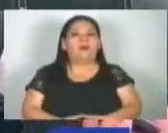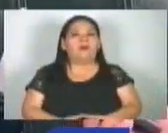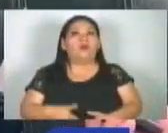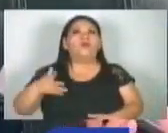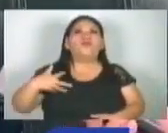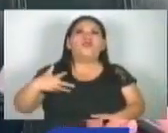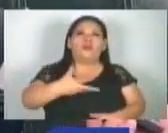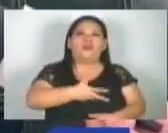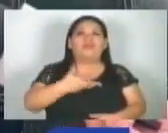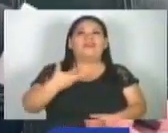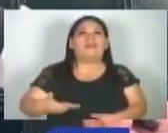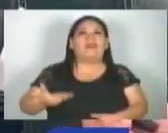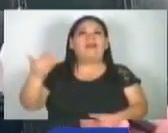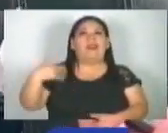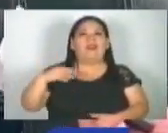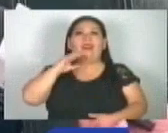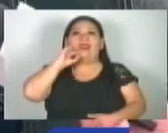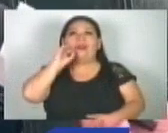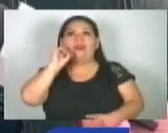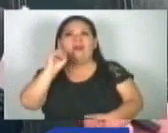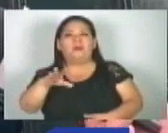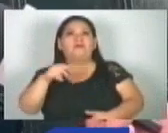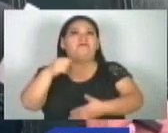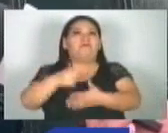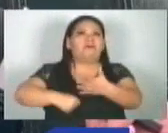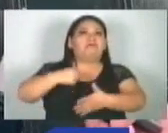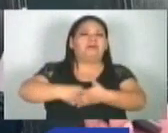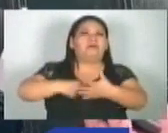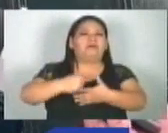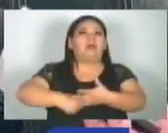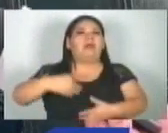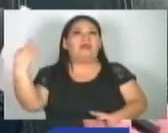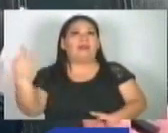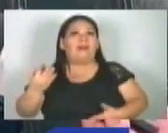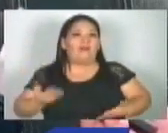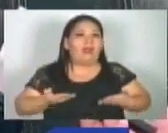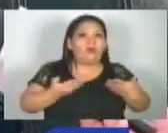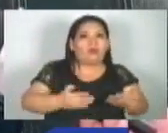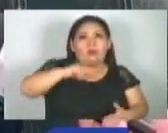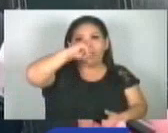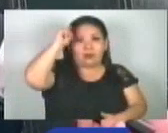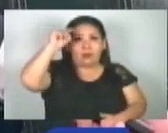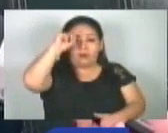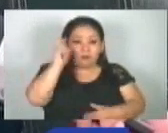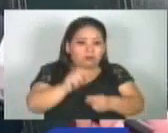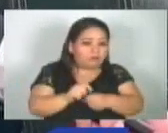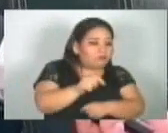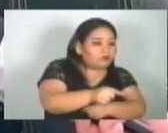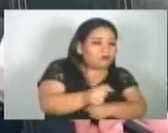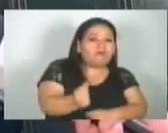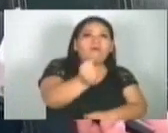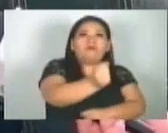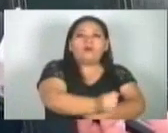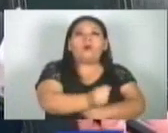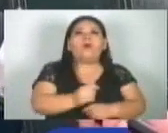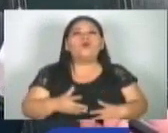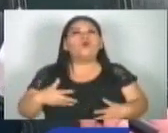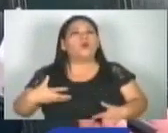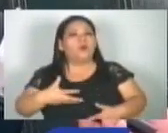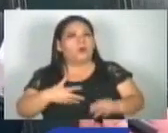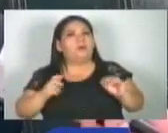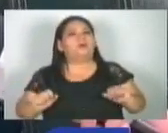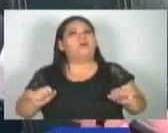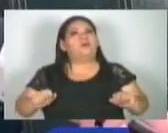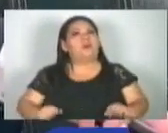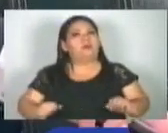insistido nosotros que hay que fortalecer la producción nacional para que puedan, le demos cabida